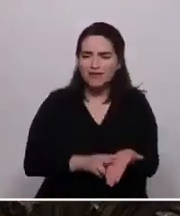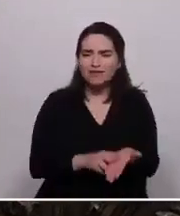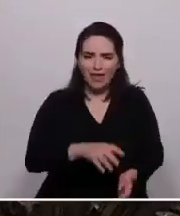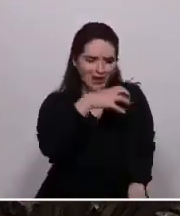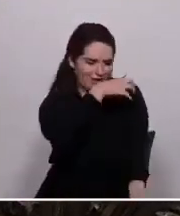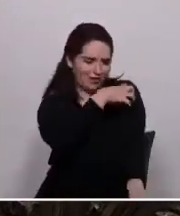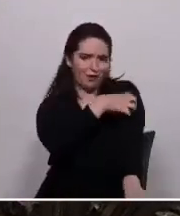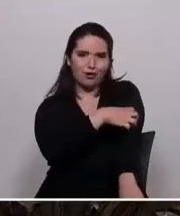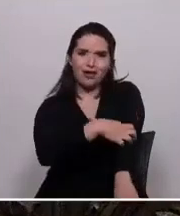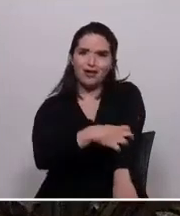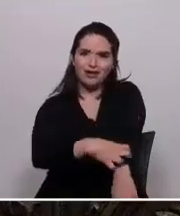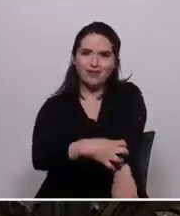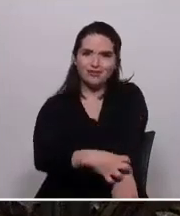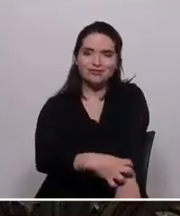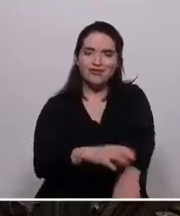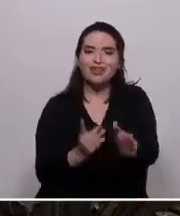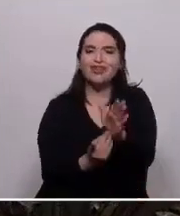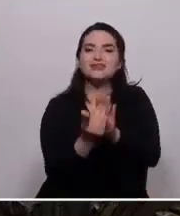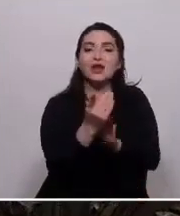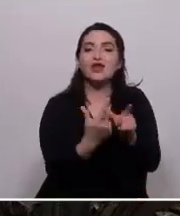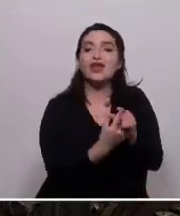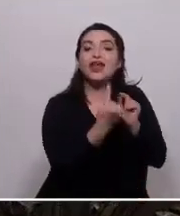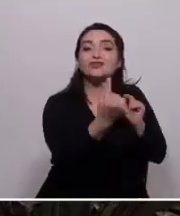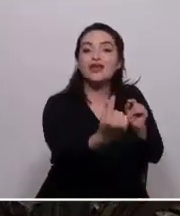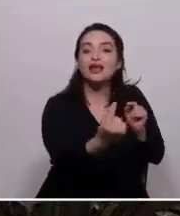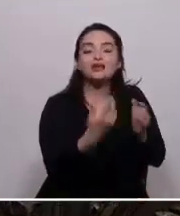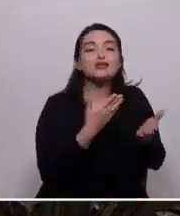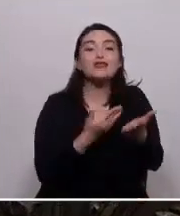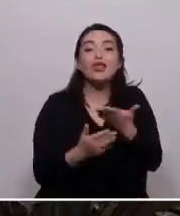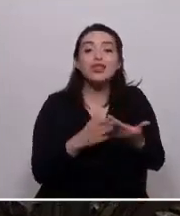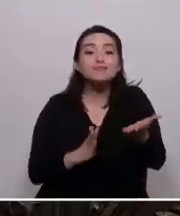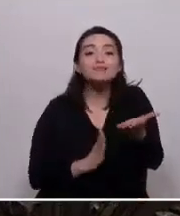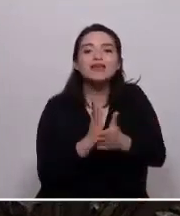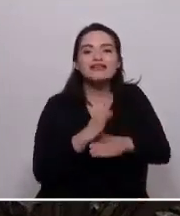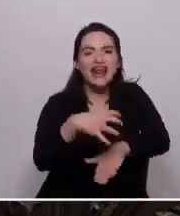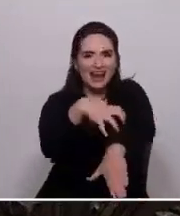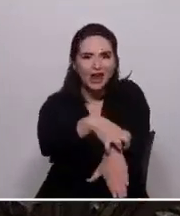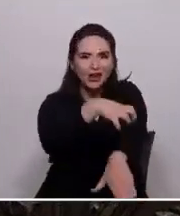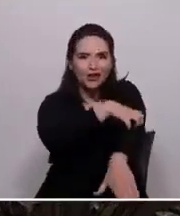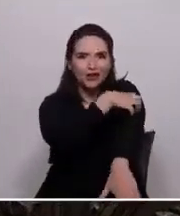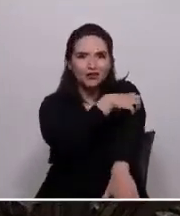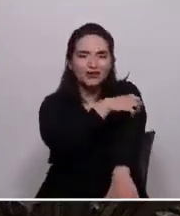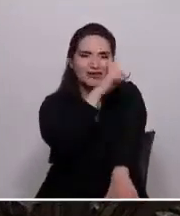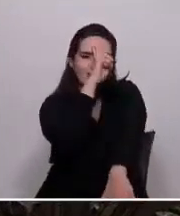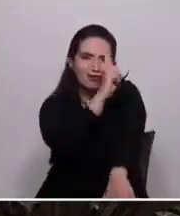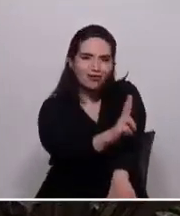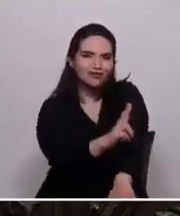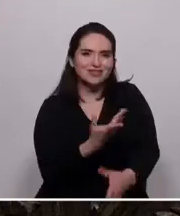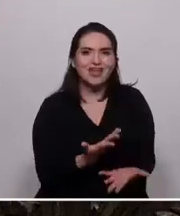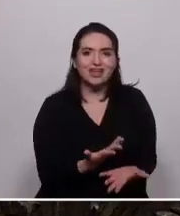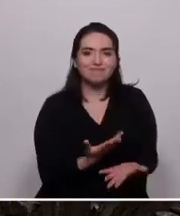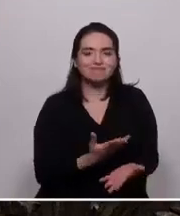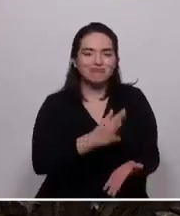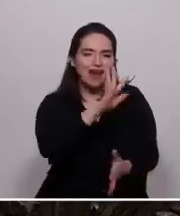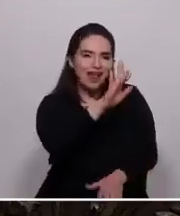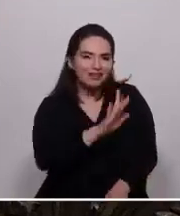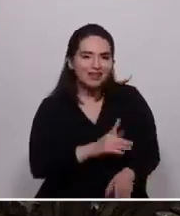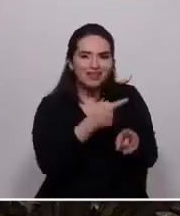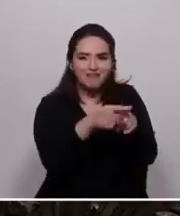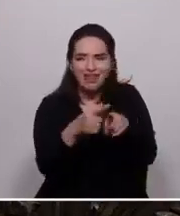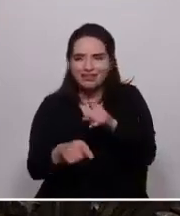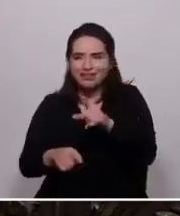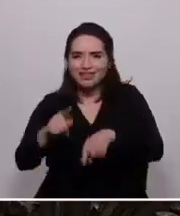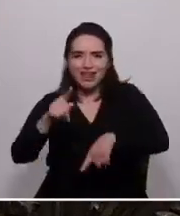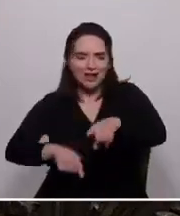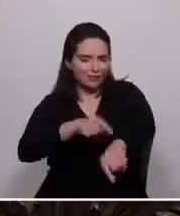que concibe el desarrollo nacional desde las regiones, reconociendo las particularidades de nuestros territorios y la capacidad de decisión